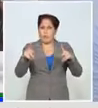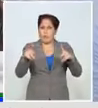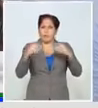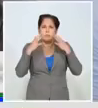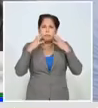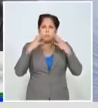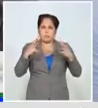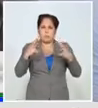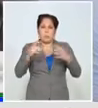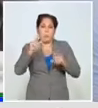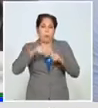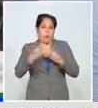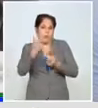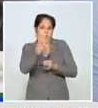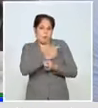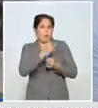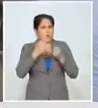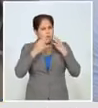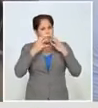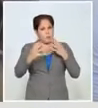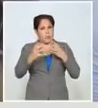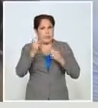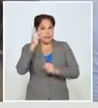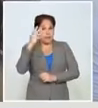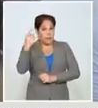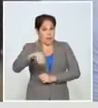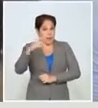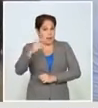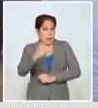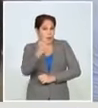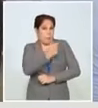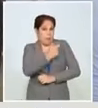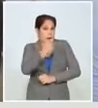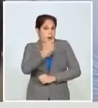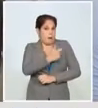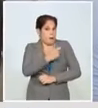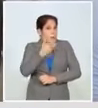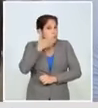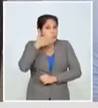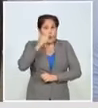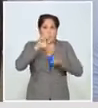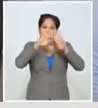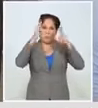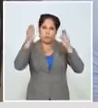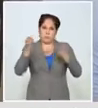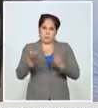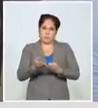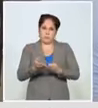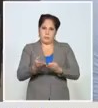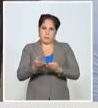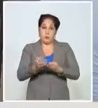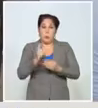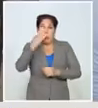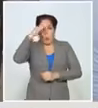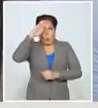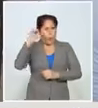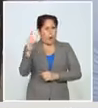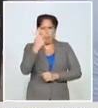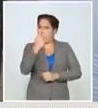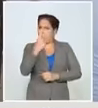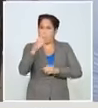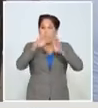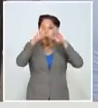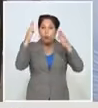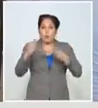que este tercer ensayo sea tan bueno para el mundo, no para Cuba solamente, para el